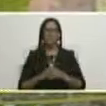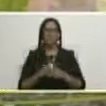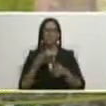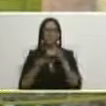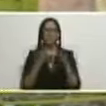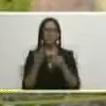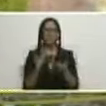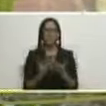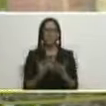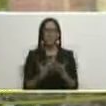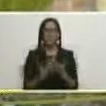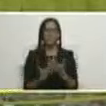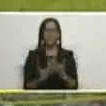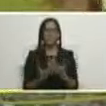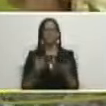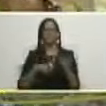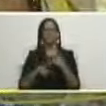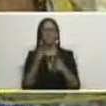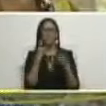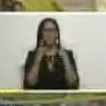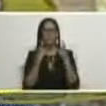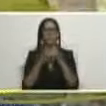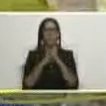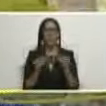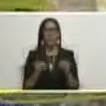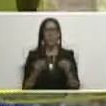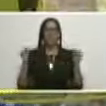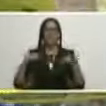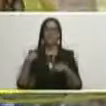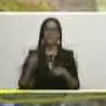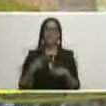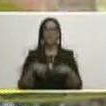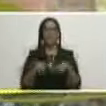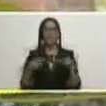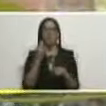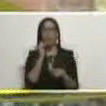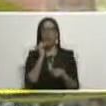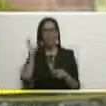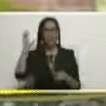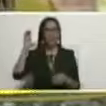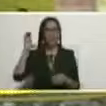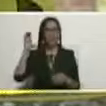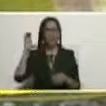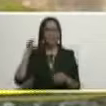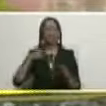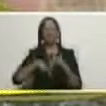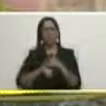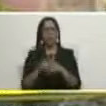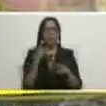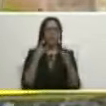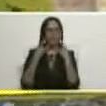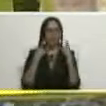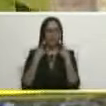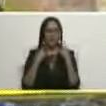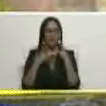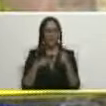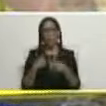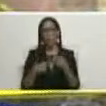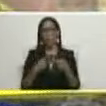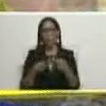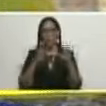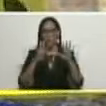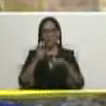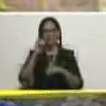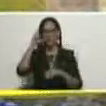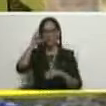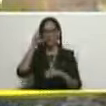Cuéntame las propuestas. Vamos a activarnos todos, pues. Esta es la primera zona juventud del país. vamos a activar en los próximos 90